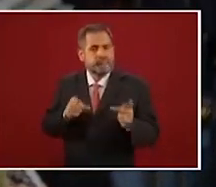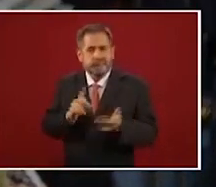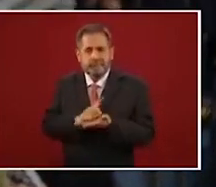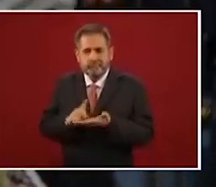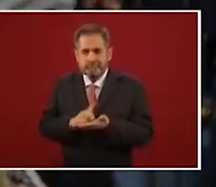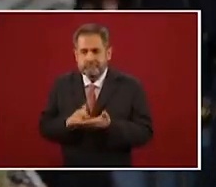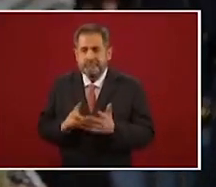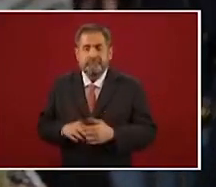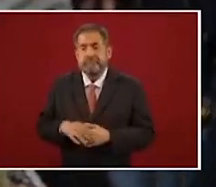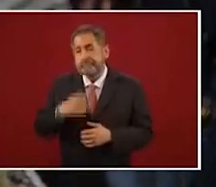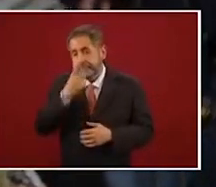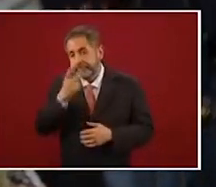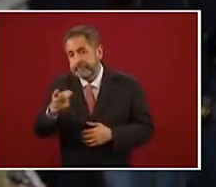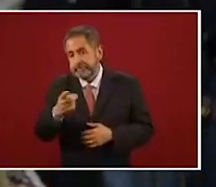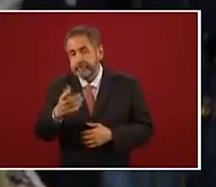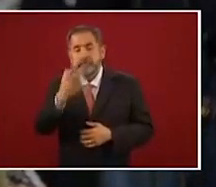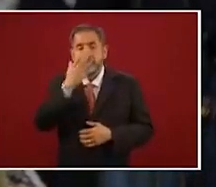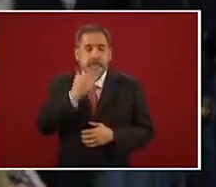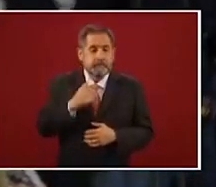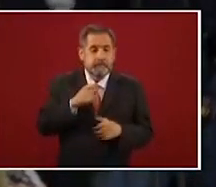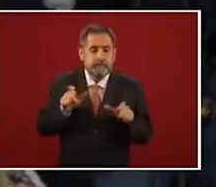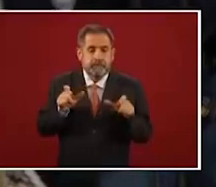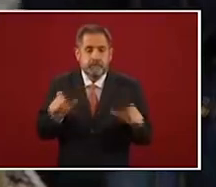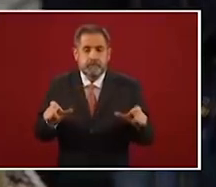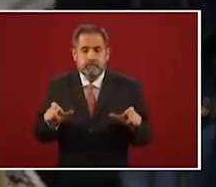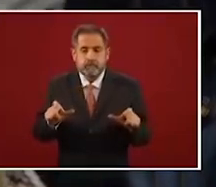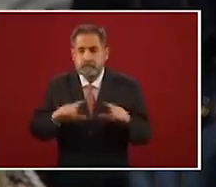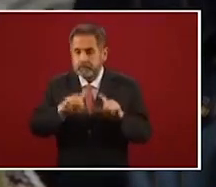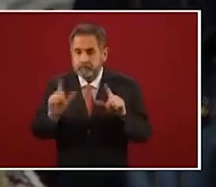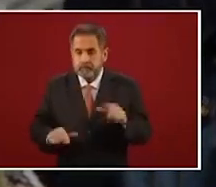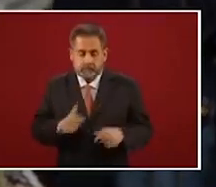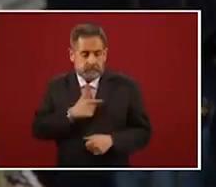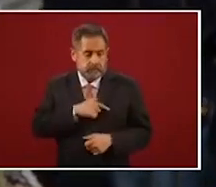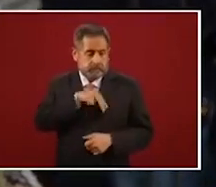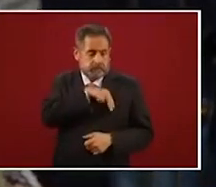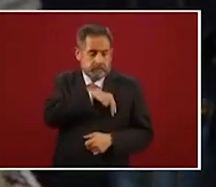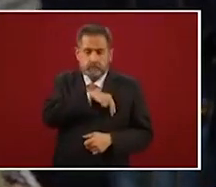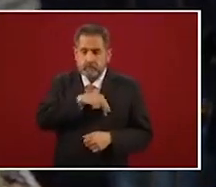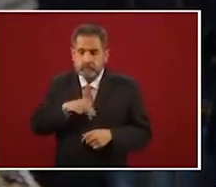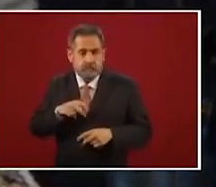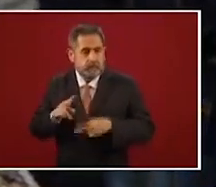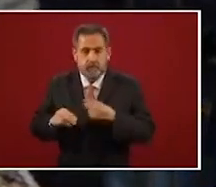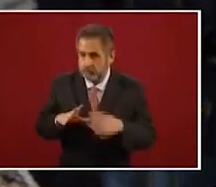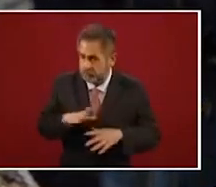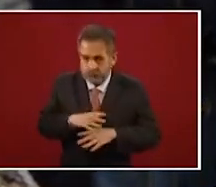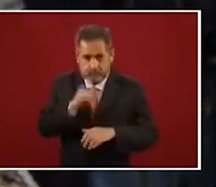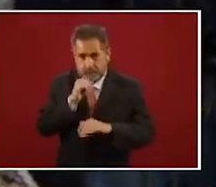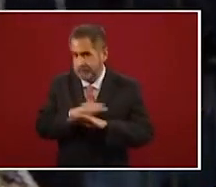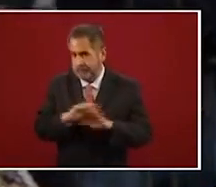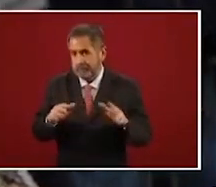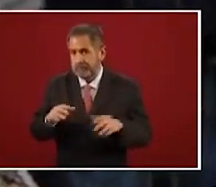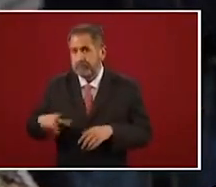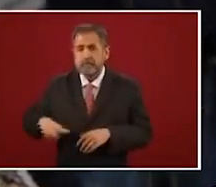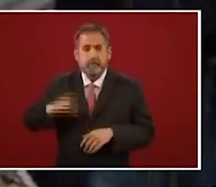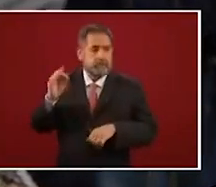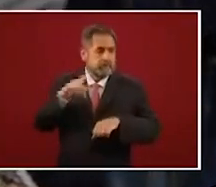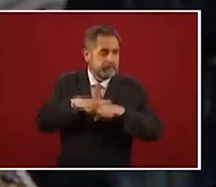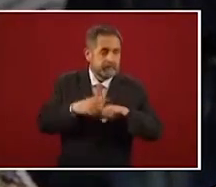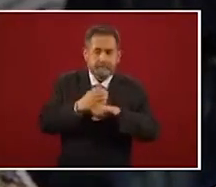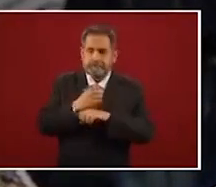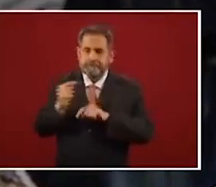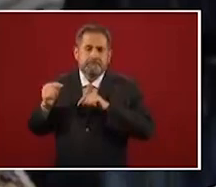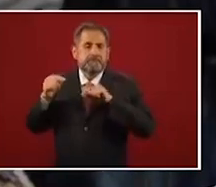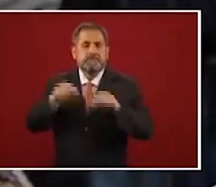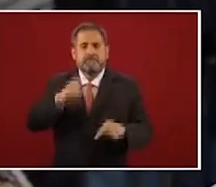Incluso dicen que no hay presencia de la Guardia Nacional, que no hay coordinación entre gobierno federal y estatal para